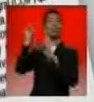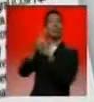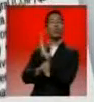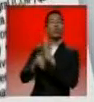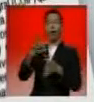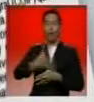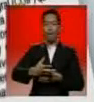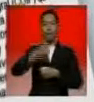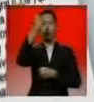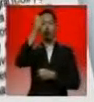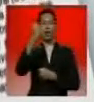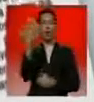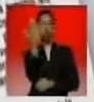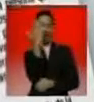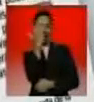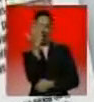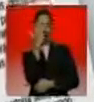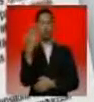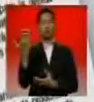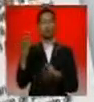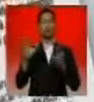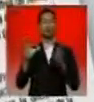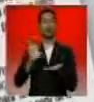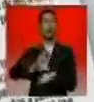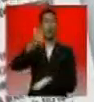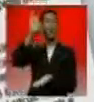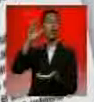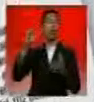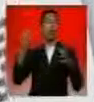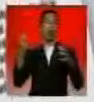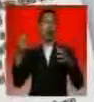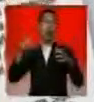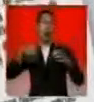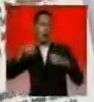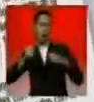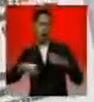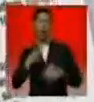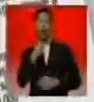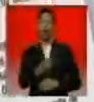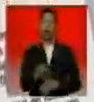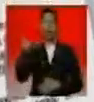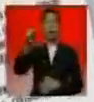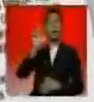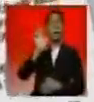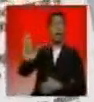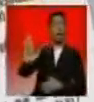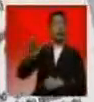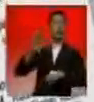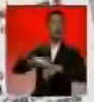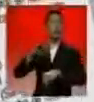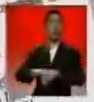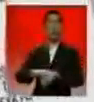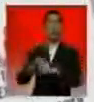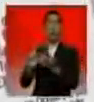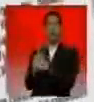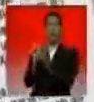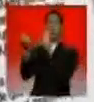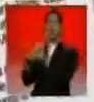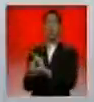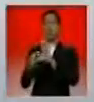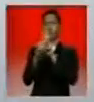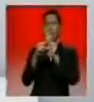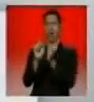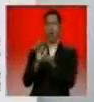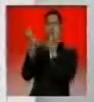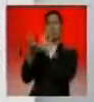Fundamedios y el Colegio de Abogados de Pichincha en su contra. Lo acusan de alterar la transitoria de la Ley de Comunicación, función que solo puede ser realizada por la Asamblea